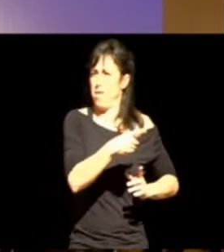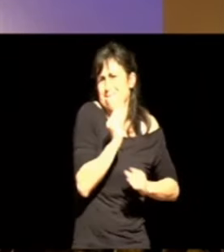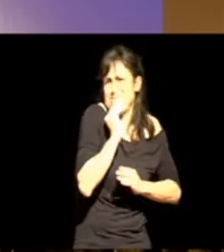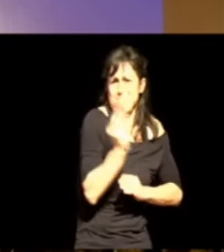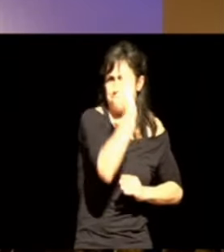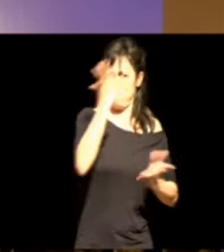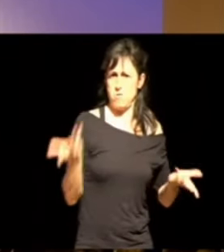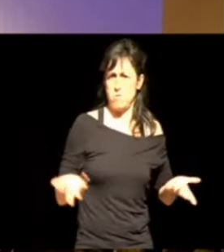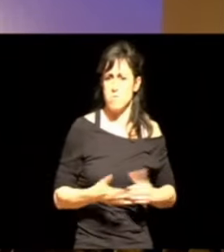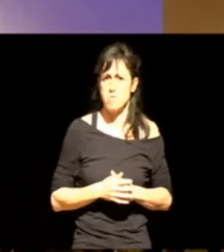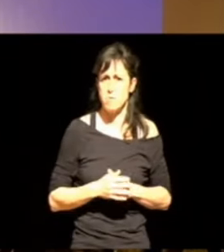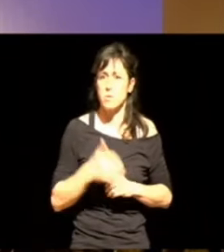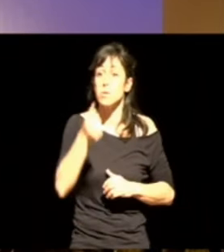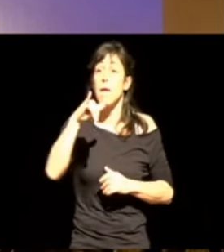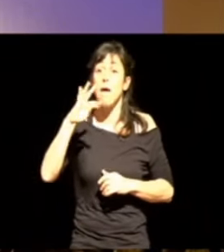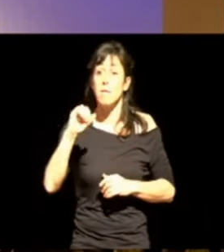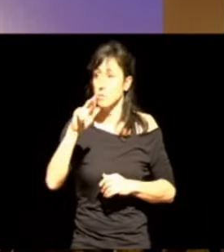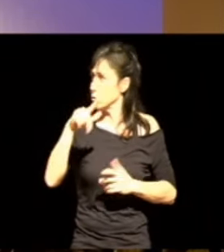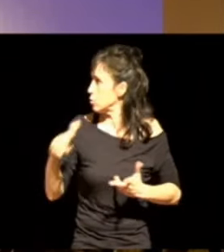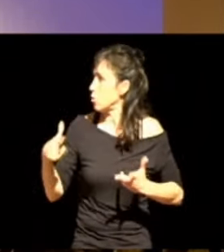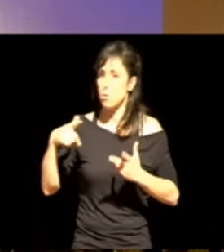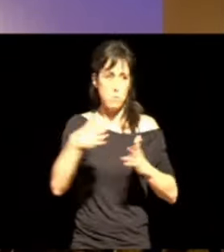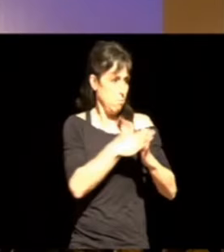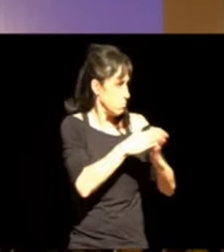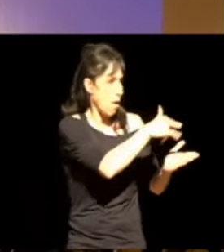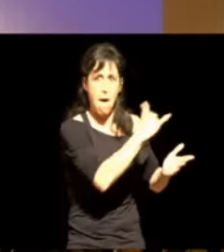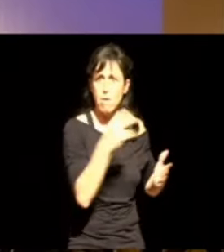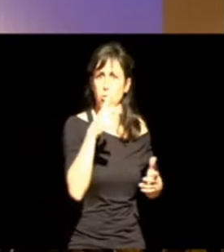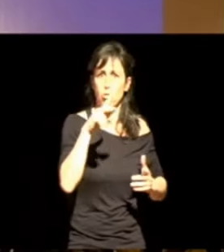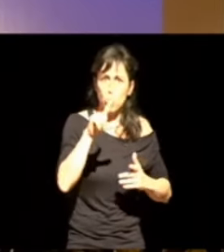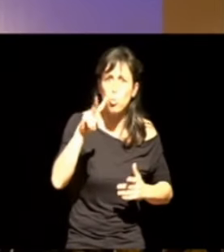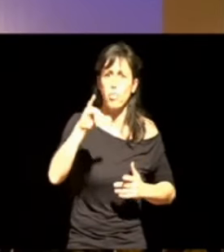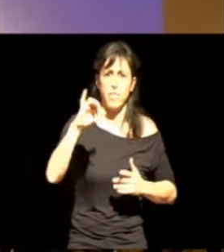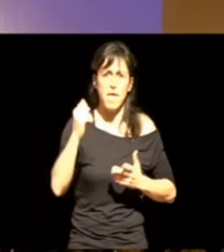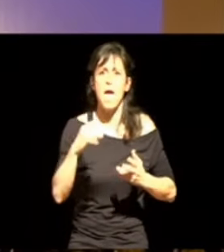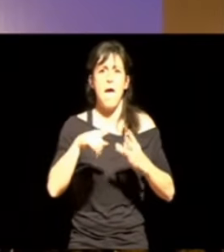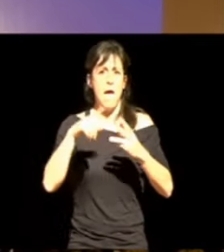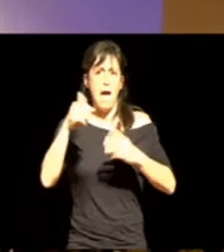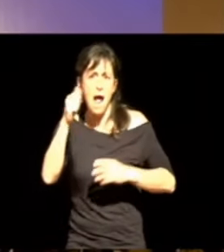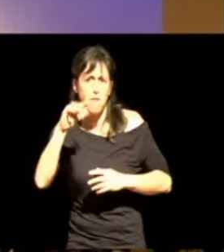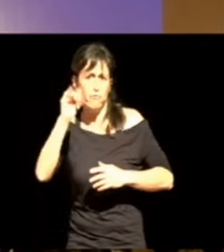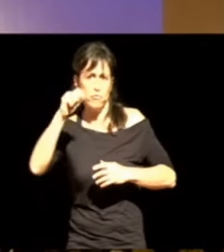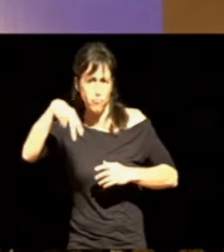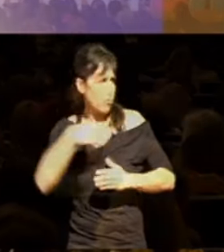Aitor, aquí estos dos que tenemos, Alfonso, Lucía, gracias. Esos sí se merecen un aplauso.